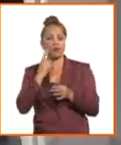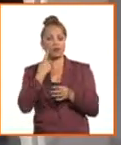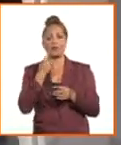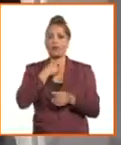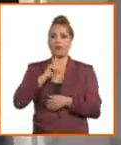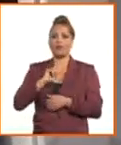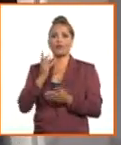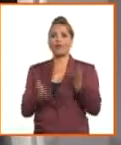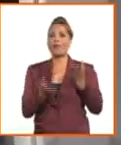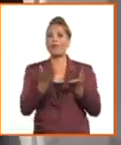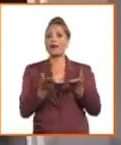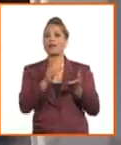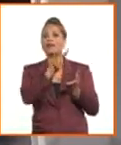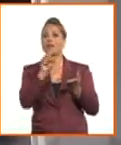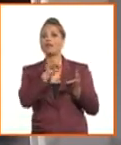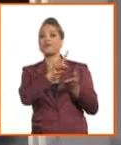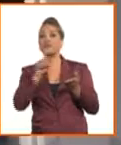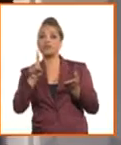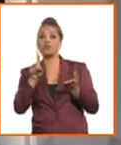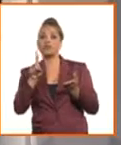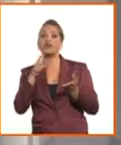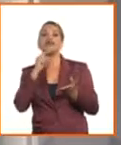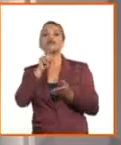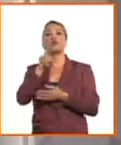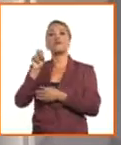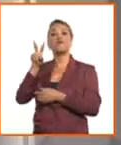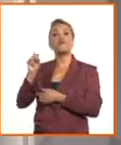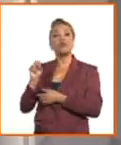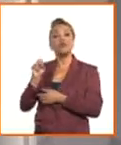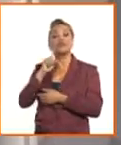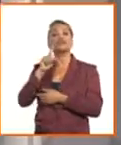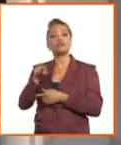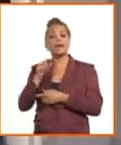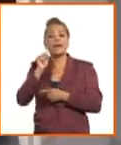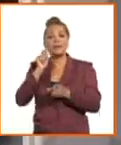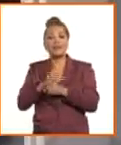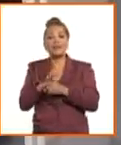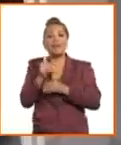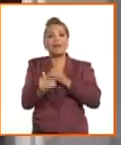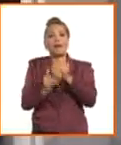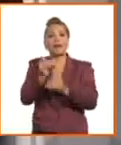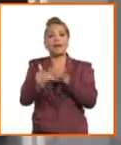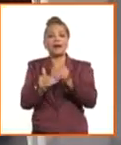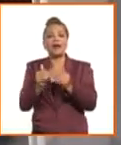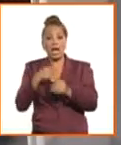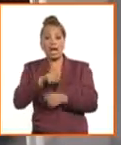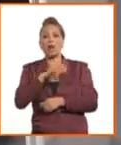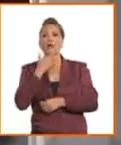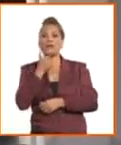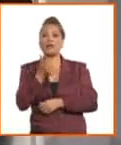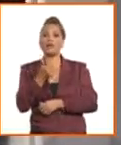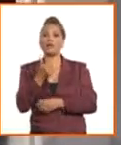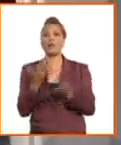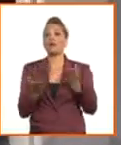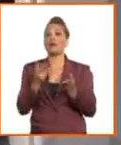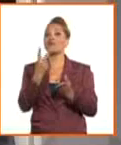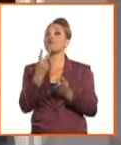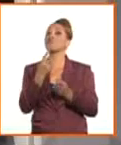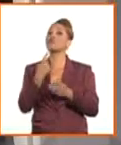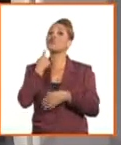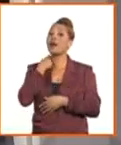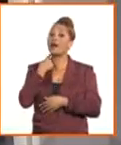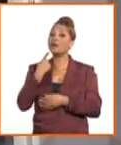contra el 2021 y el 2020, tú dices, bueno, empecemos a recuperarnos. Estamos mejor. Estás comparando contra 2 años